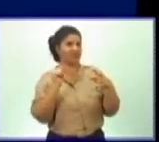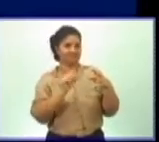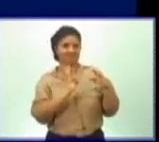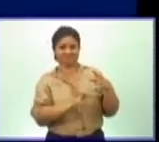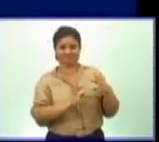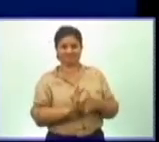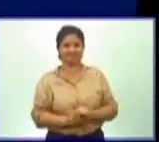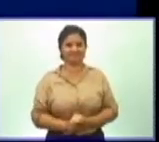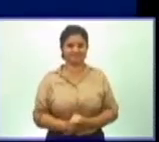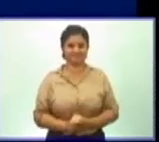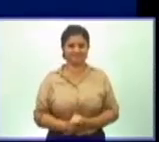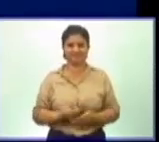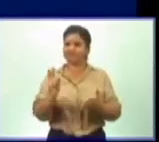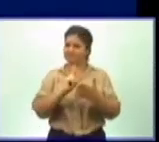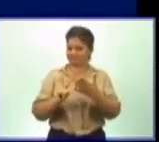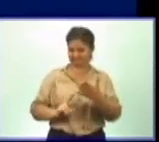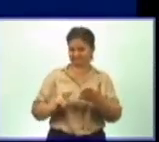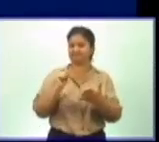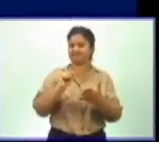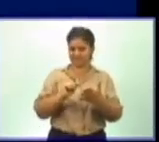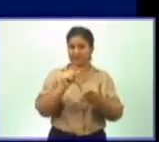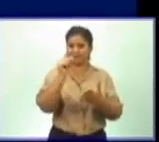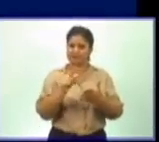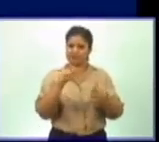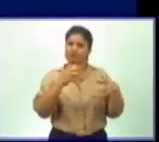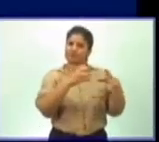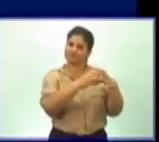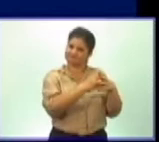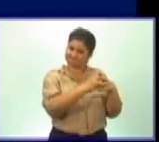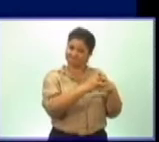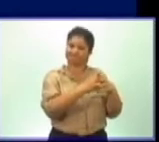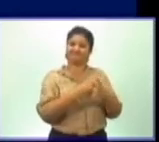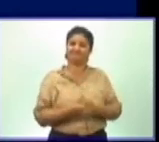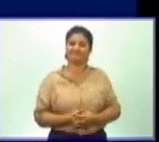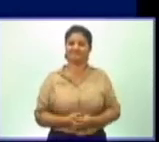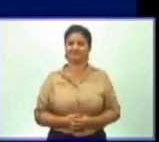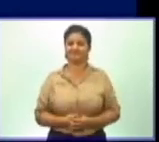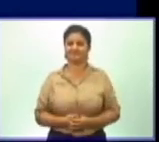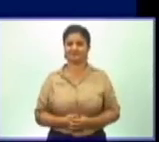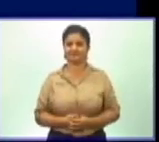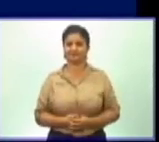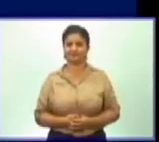su hija, Dorina, la criada y Cleanto, su